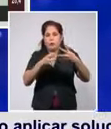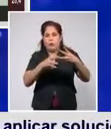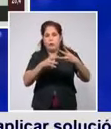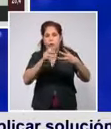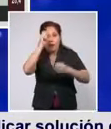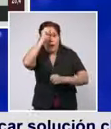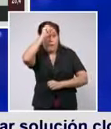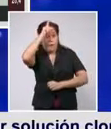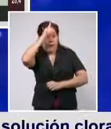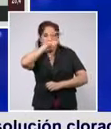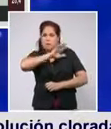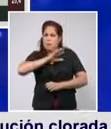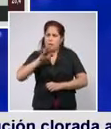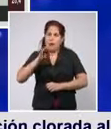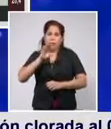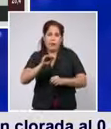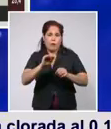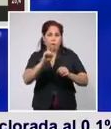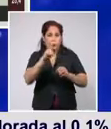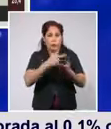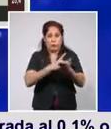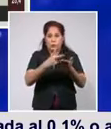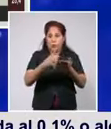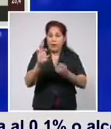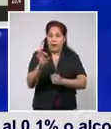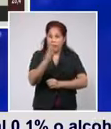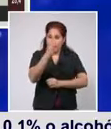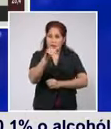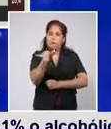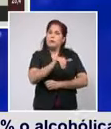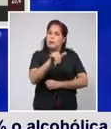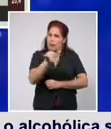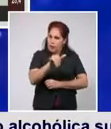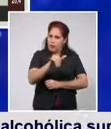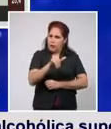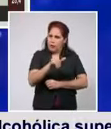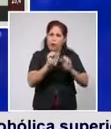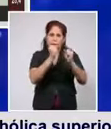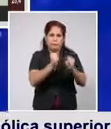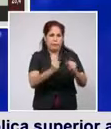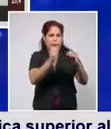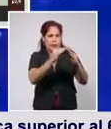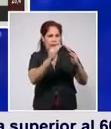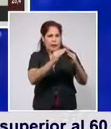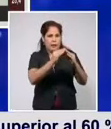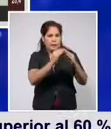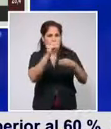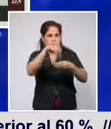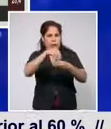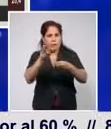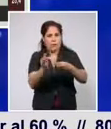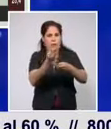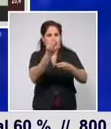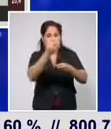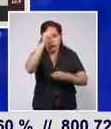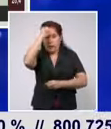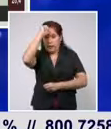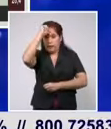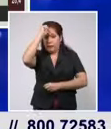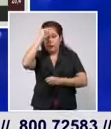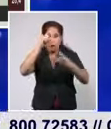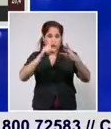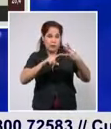una cuarentena que abarcaba 16 de sus departamentos, incluyendo París, la India en el tercer